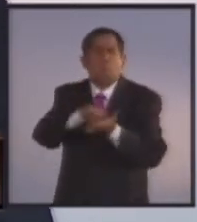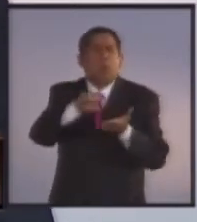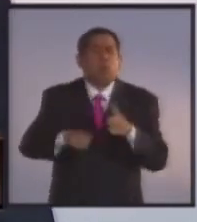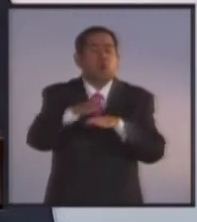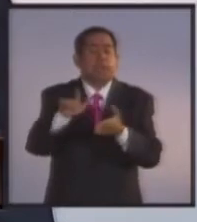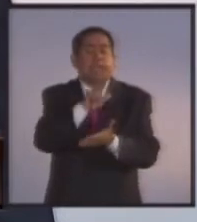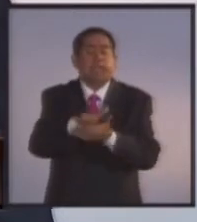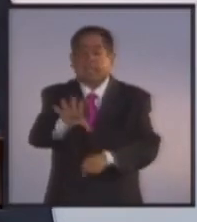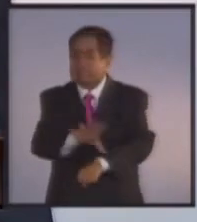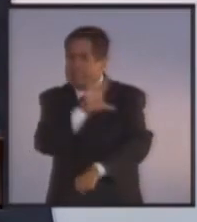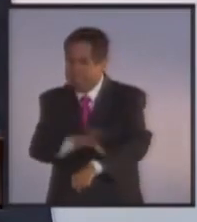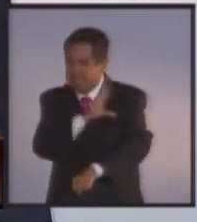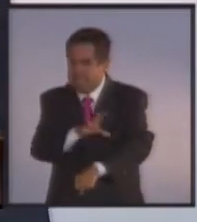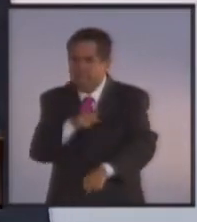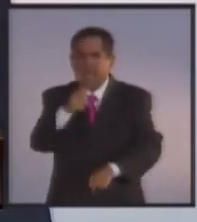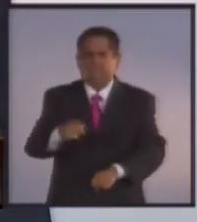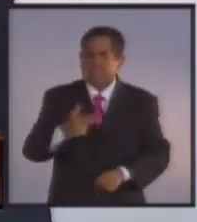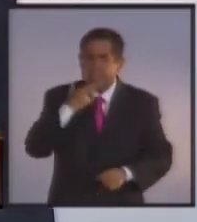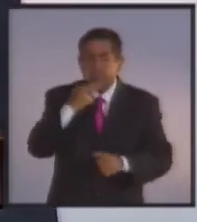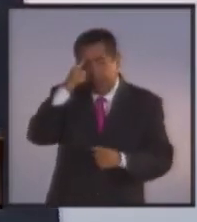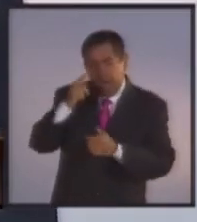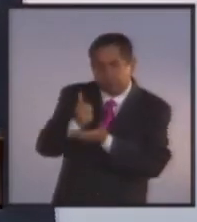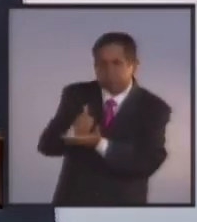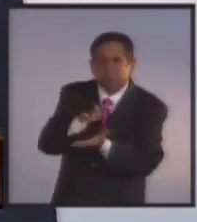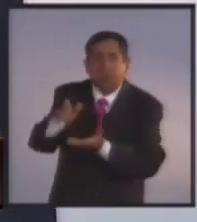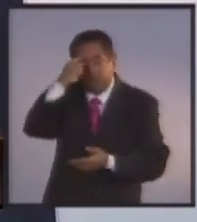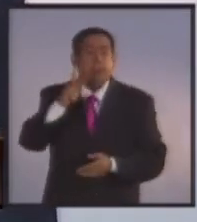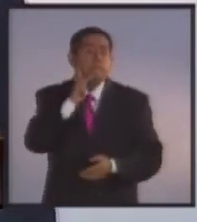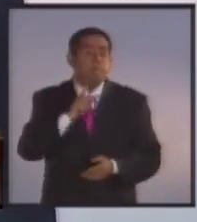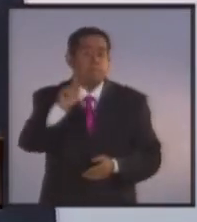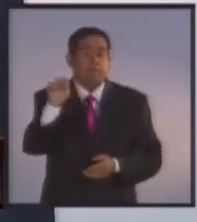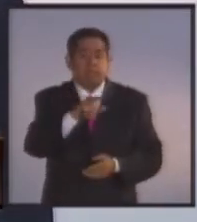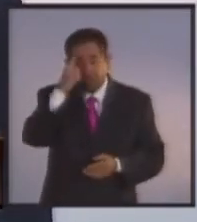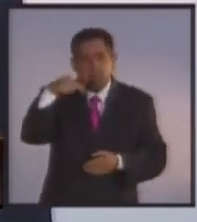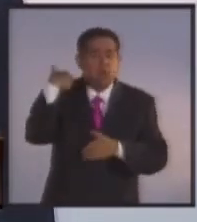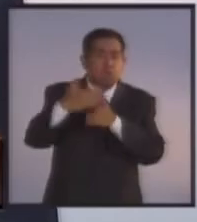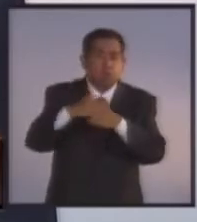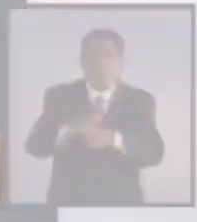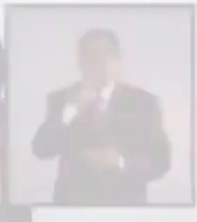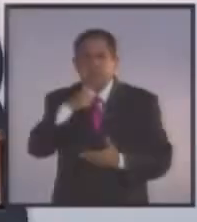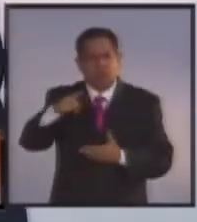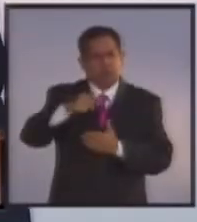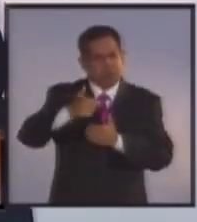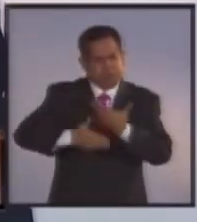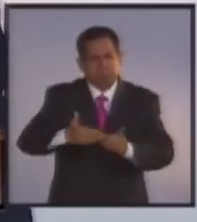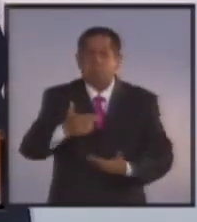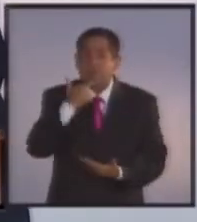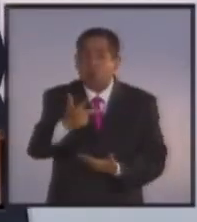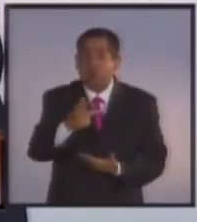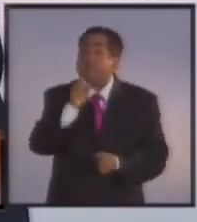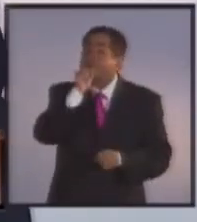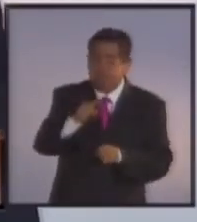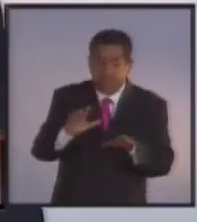la energética, que además de lograr mayor productividad de Pemex, permita que la luz baje de costo. Reformas para que